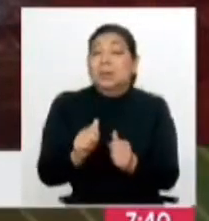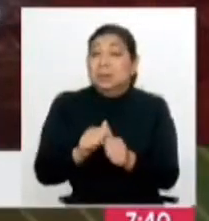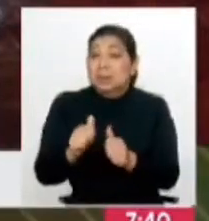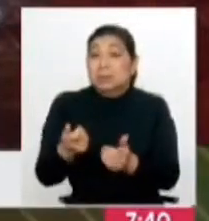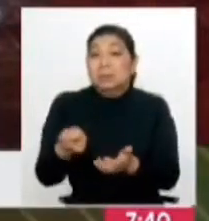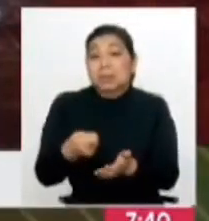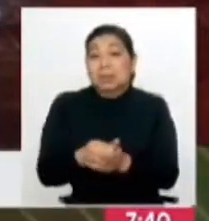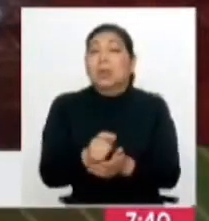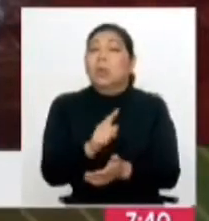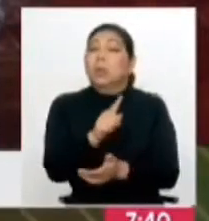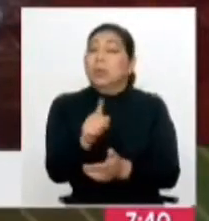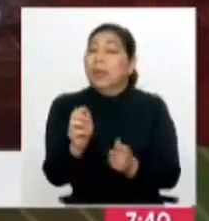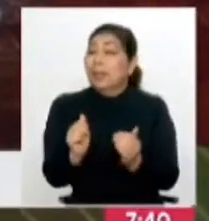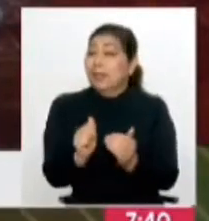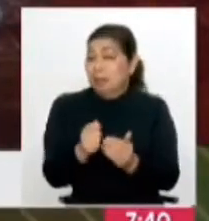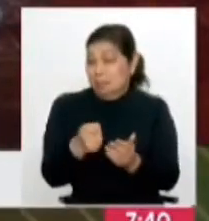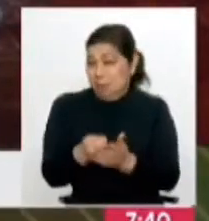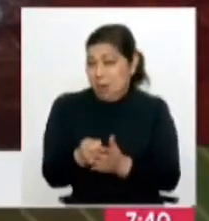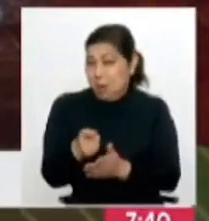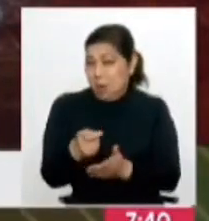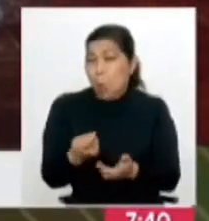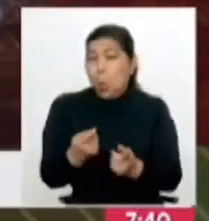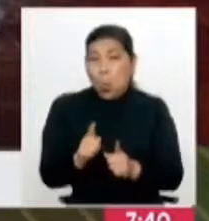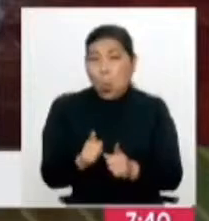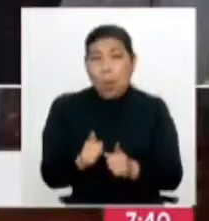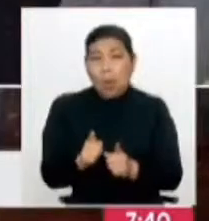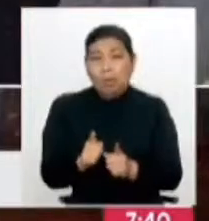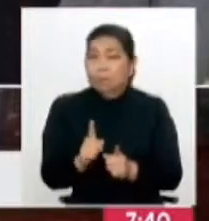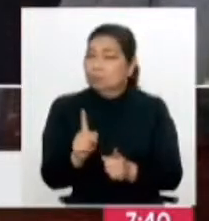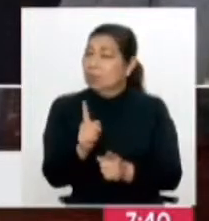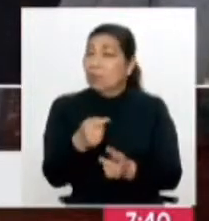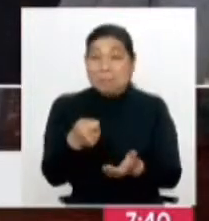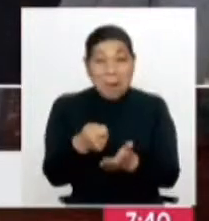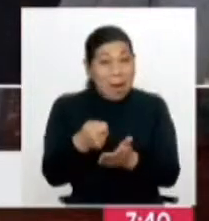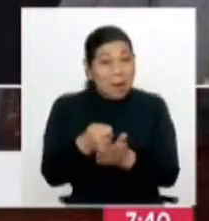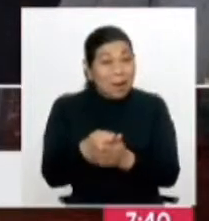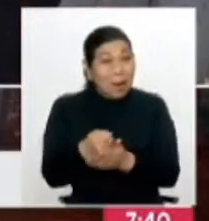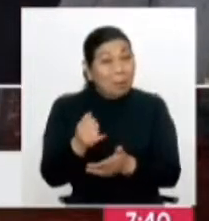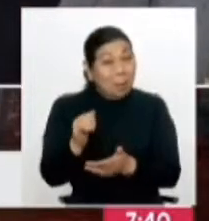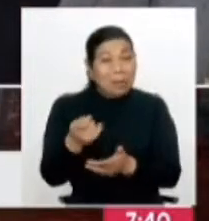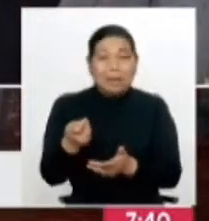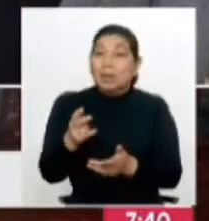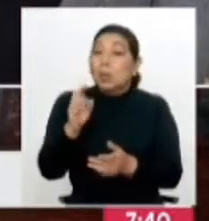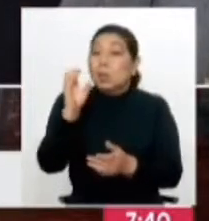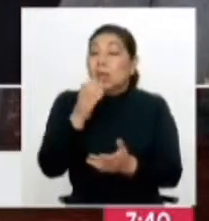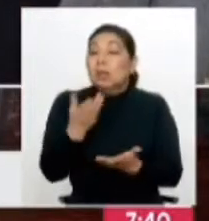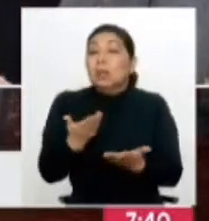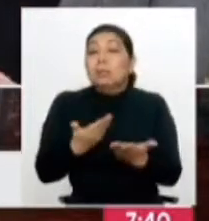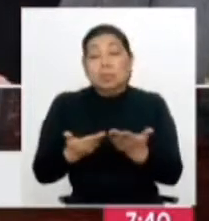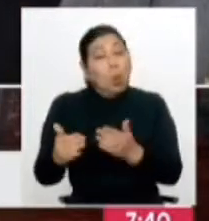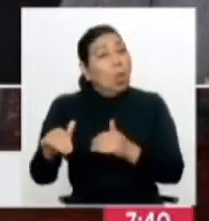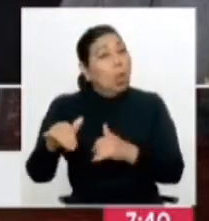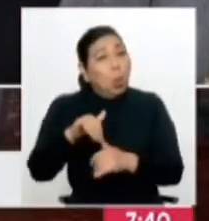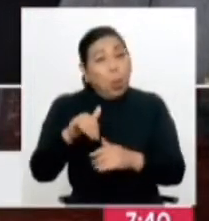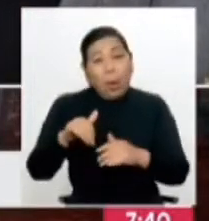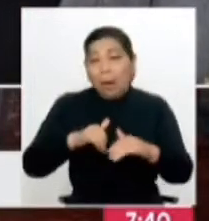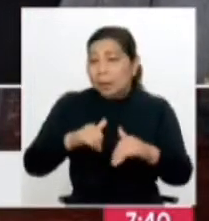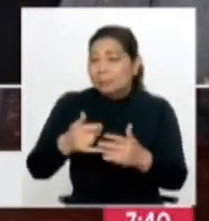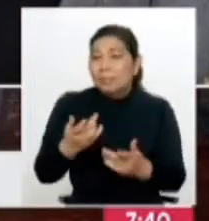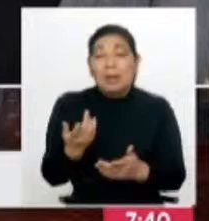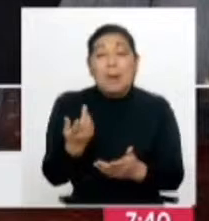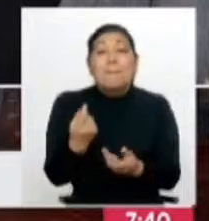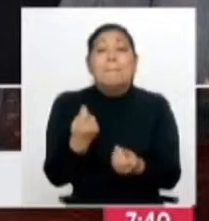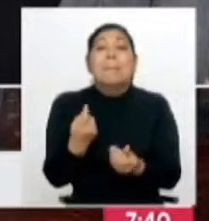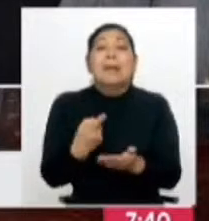también pone un costo. ¿Y ustedes también tienen un costo cuando atienden? No. Nosotros no tenemos ningún costo. Hay que buscar la reciprocidad. Exactamente. Entonces